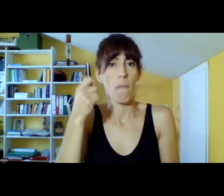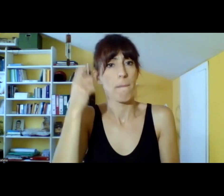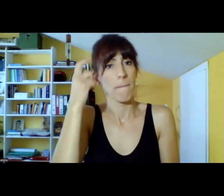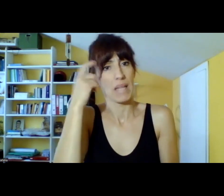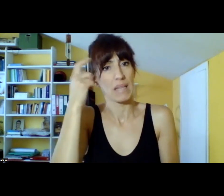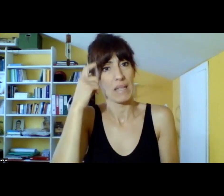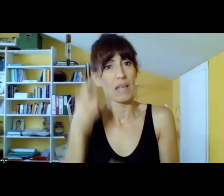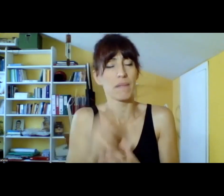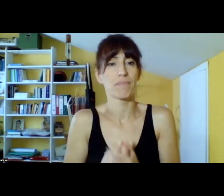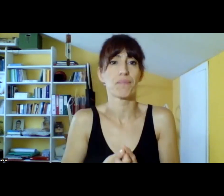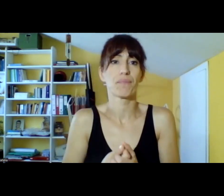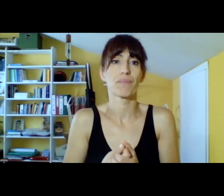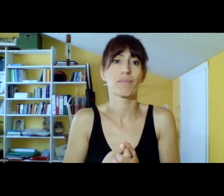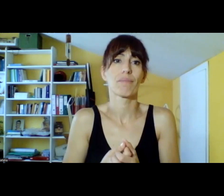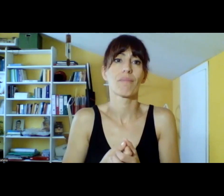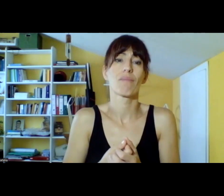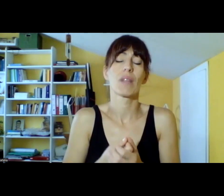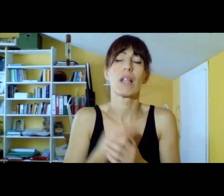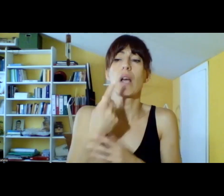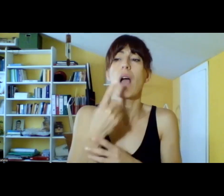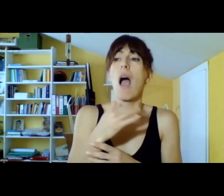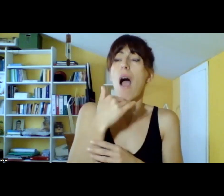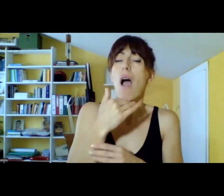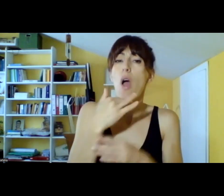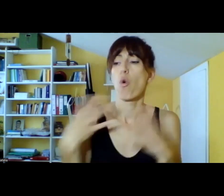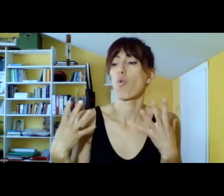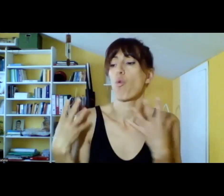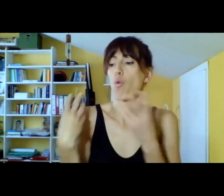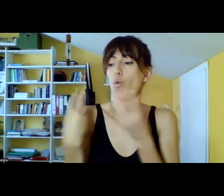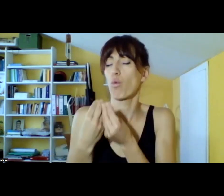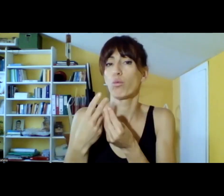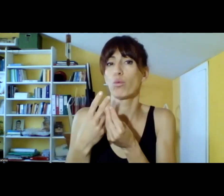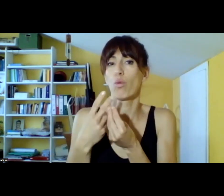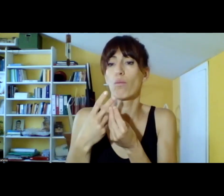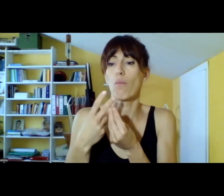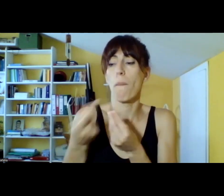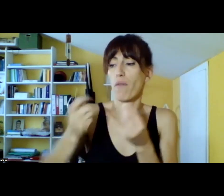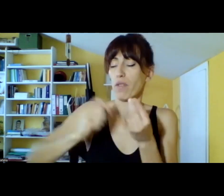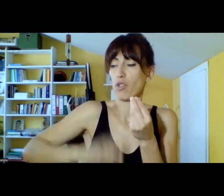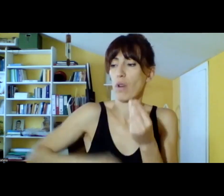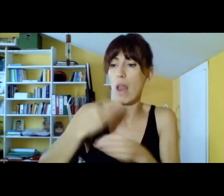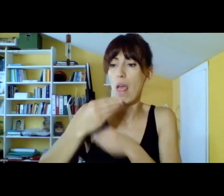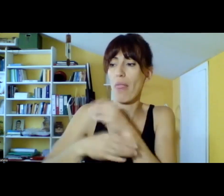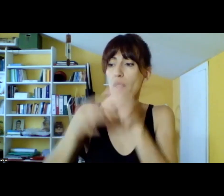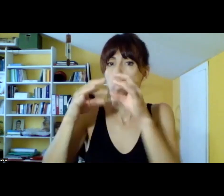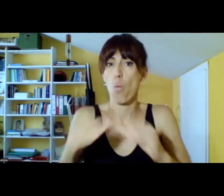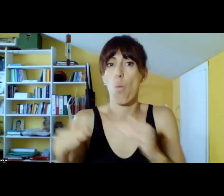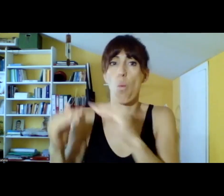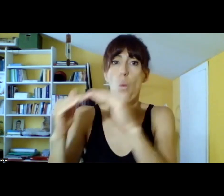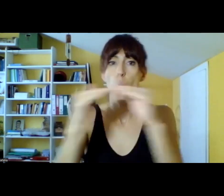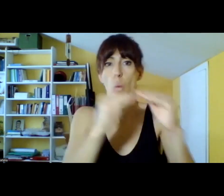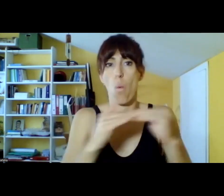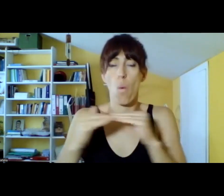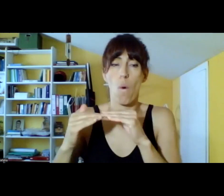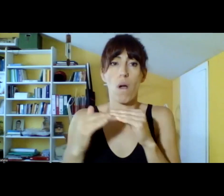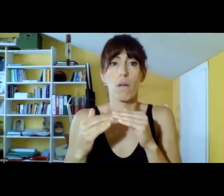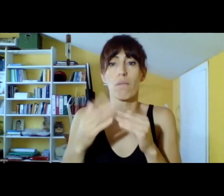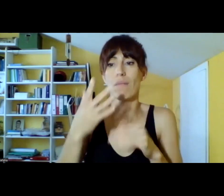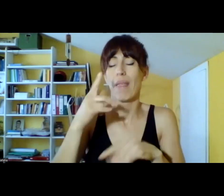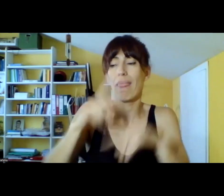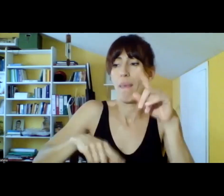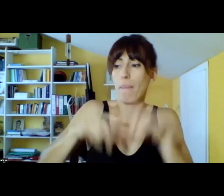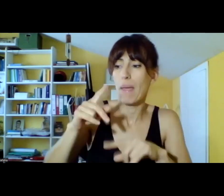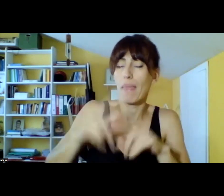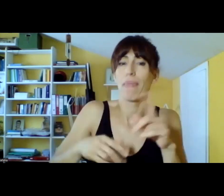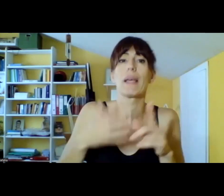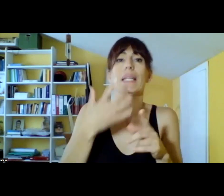marco conjunto, un marco que podamos ir consensuando entre profesionales poco a poco, que tenga en cuenta los determinantes sociales